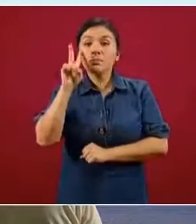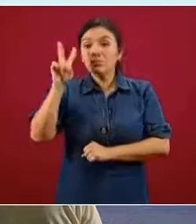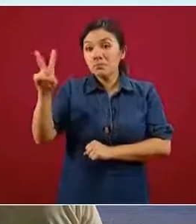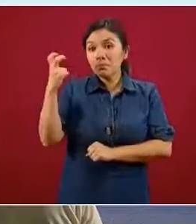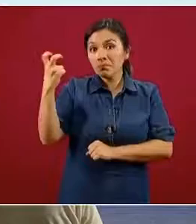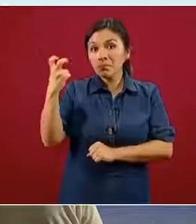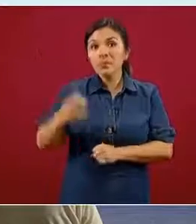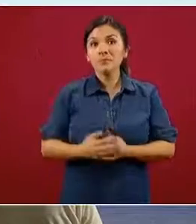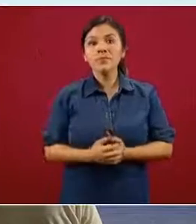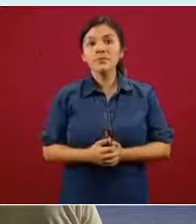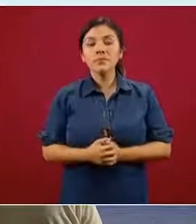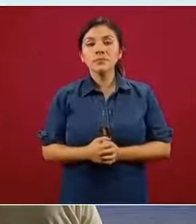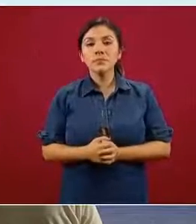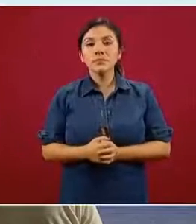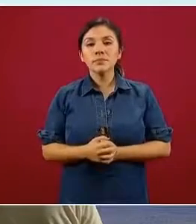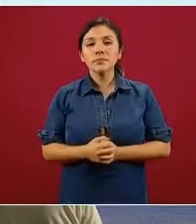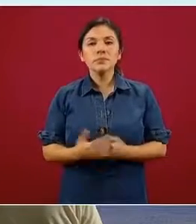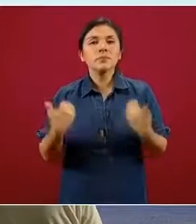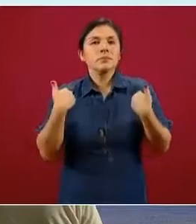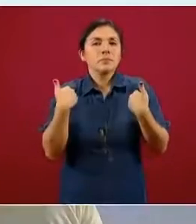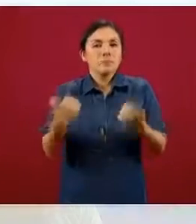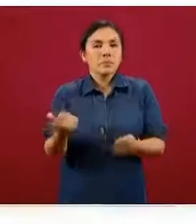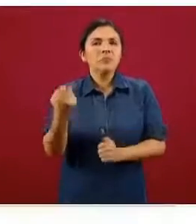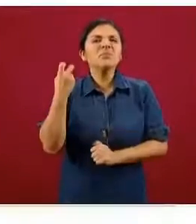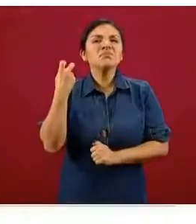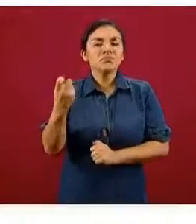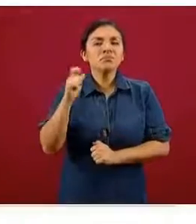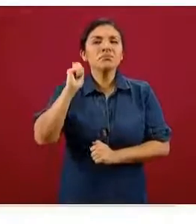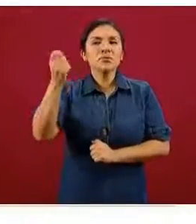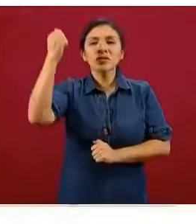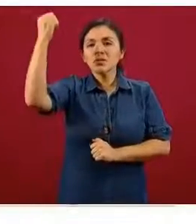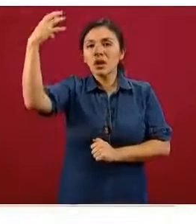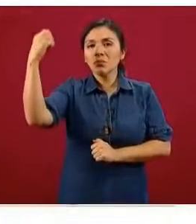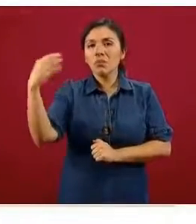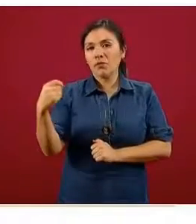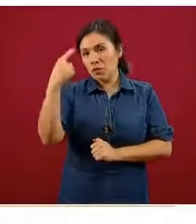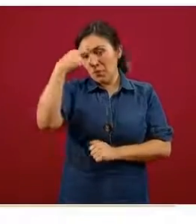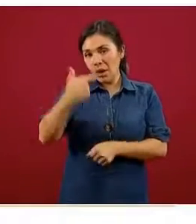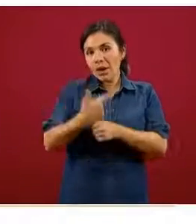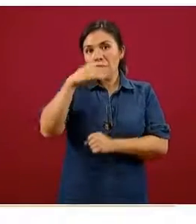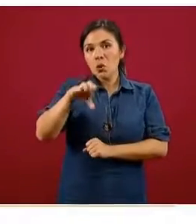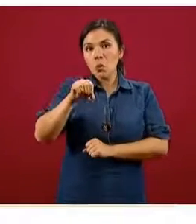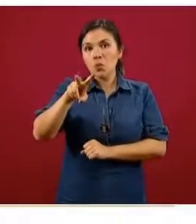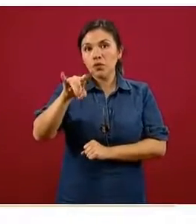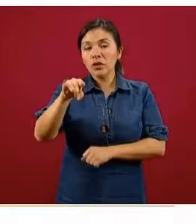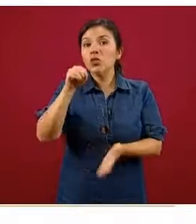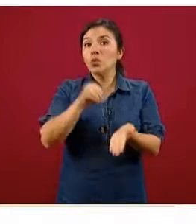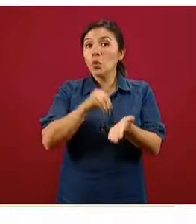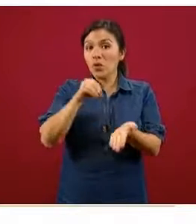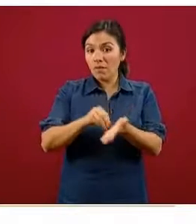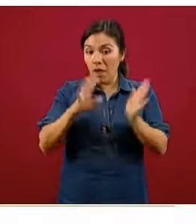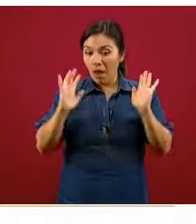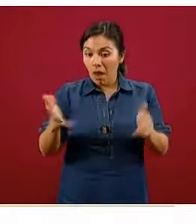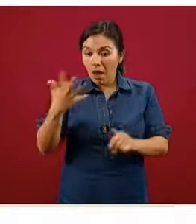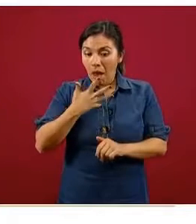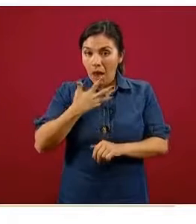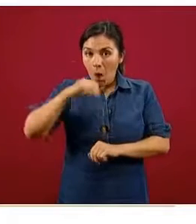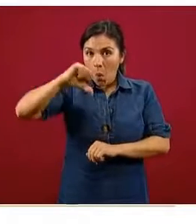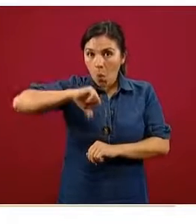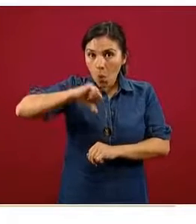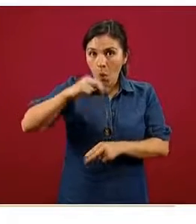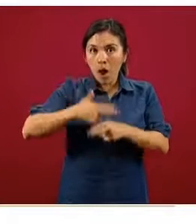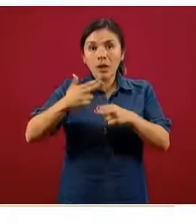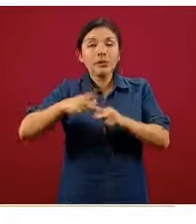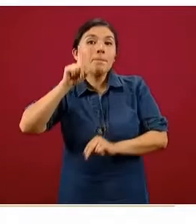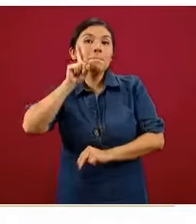siguiente diapositiva, vamos a ver el semáforo de riesgo COVID que está todavía vigente el día de hoy